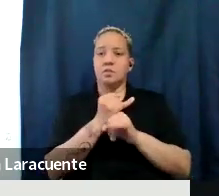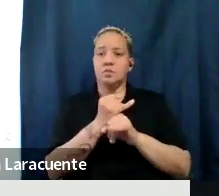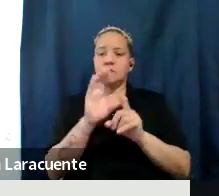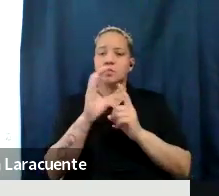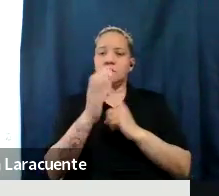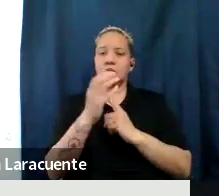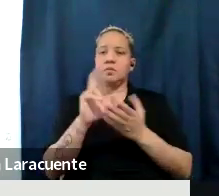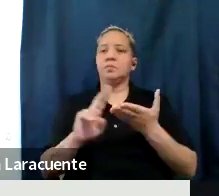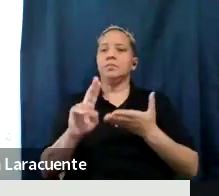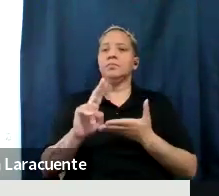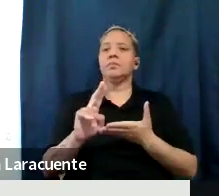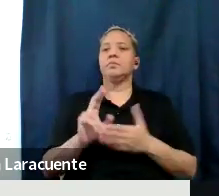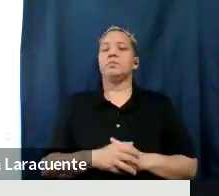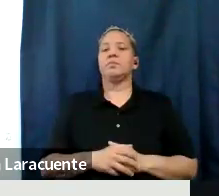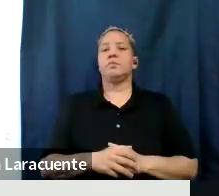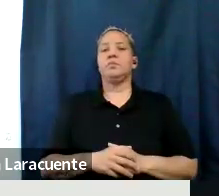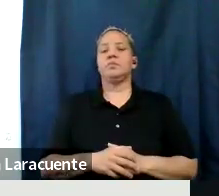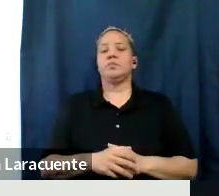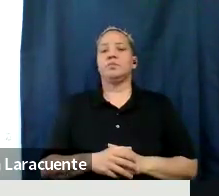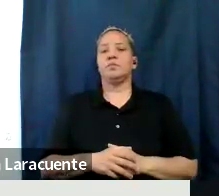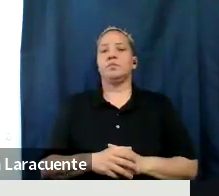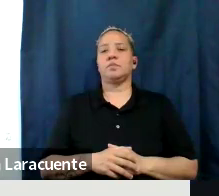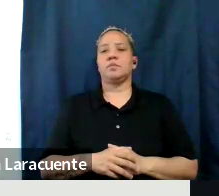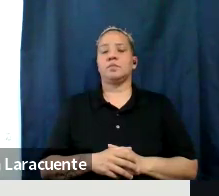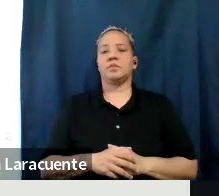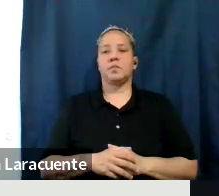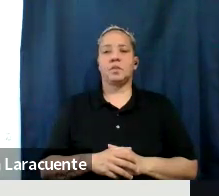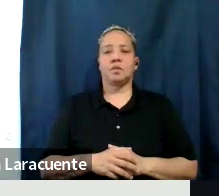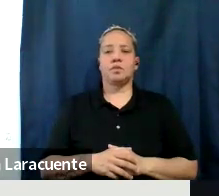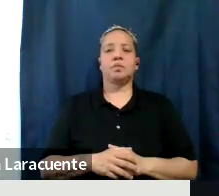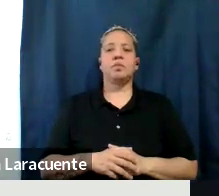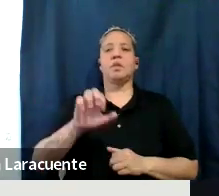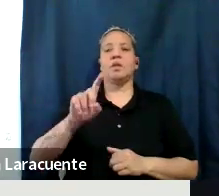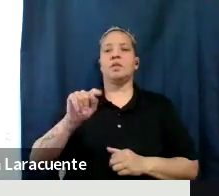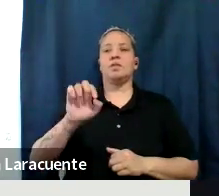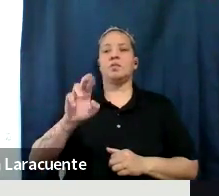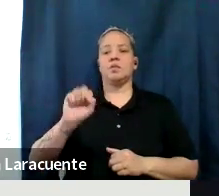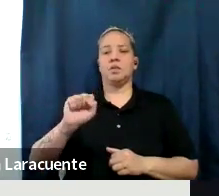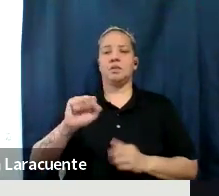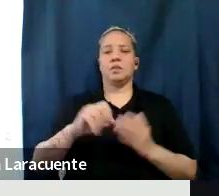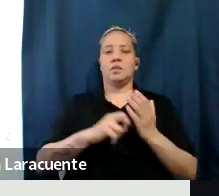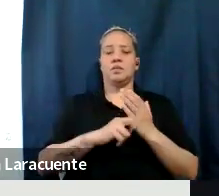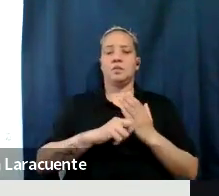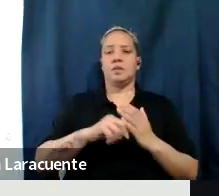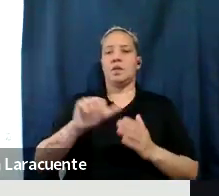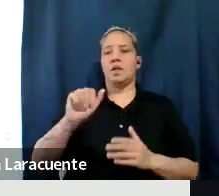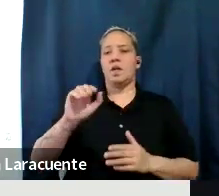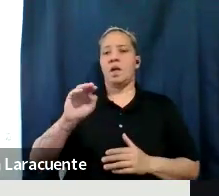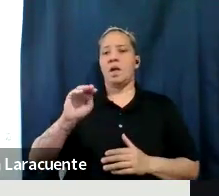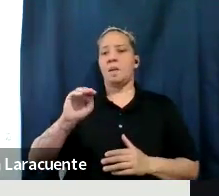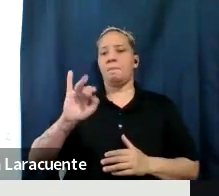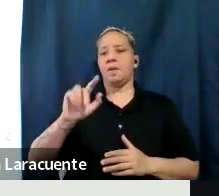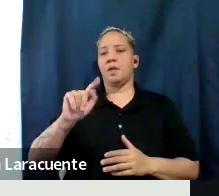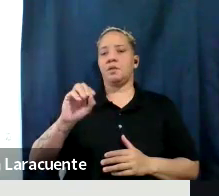y los, digamos, editores de la revista Ámbito preparan un número homenaje a Juan